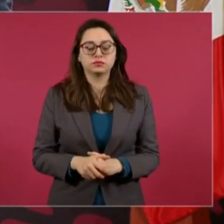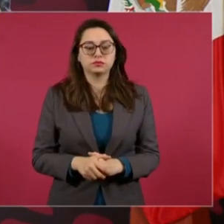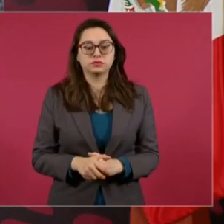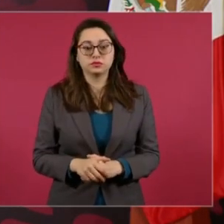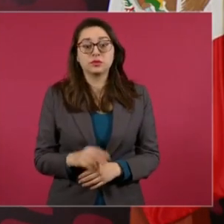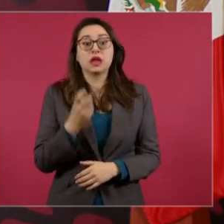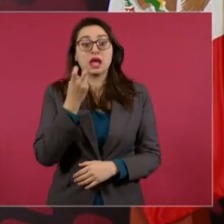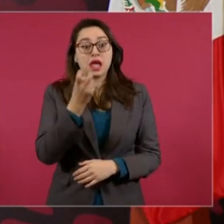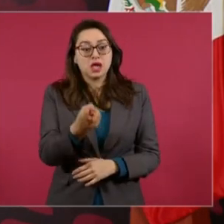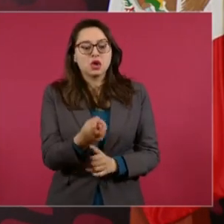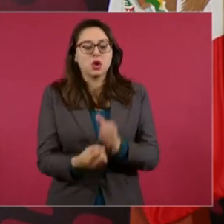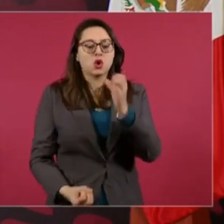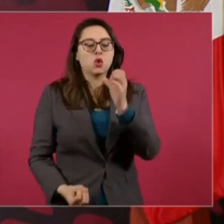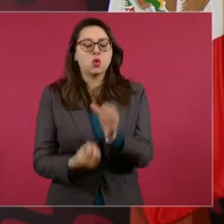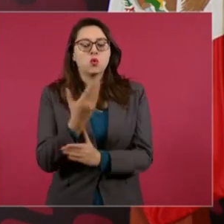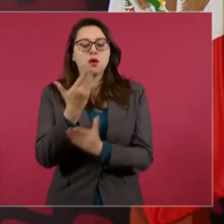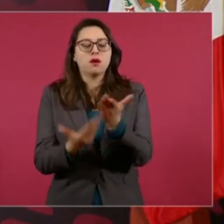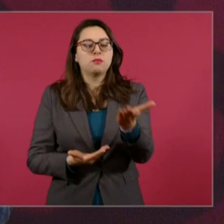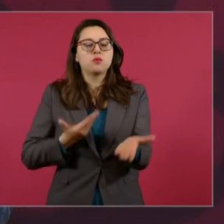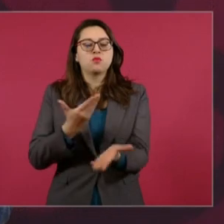Eso es una nueva política,